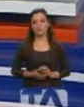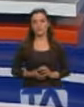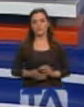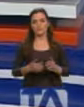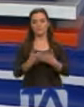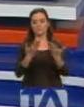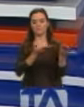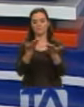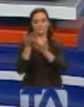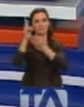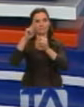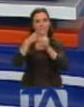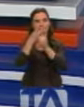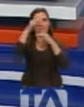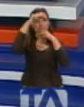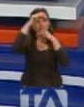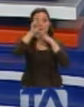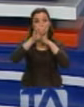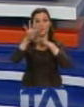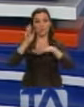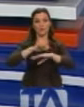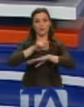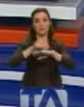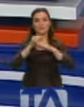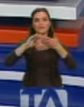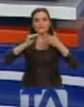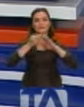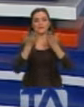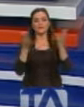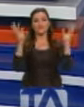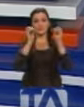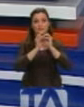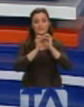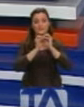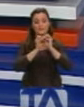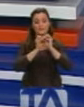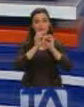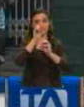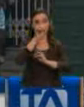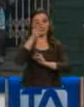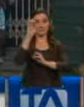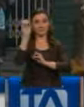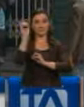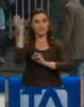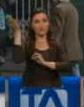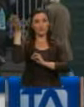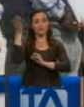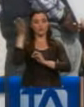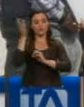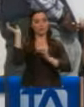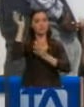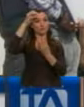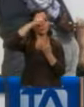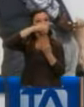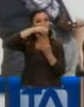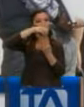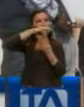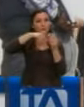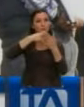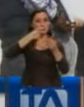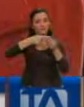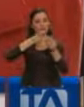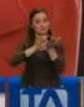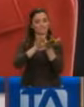segunda edición de 24 horas en la comunidad. Más de 100 docentes de la Universidad Tecnológica Quinoccial en Quito